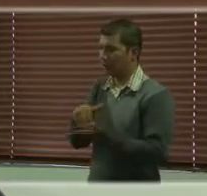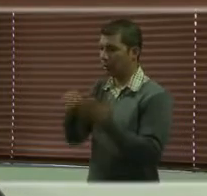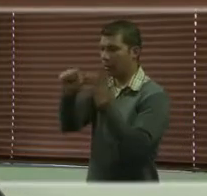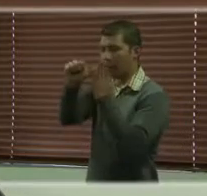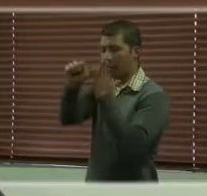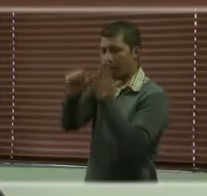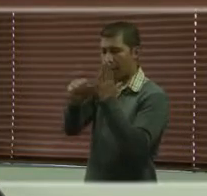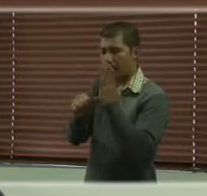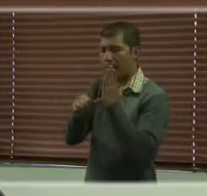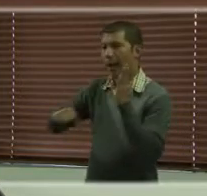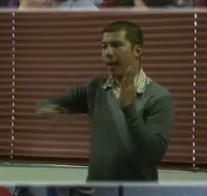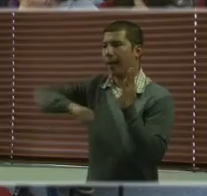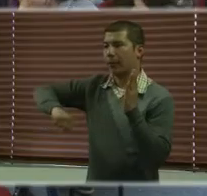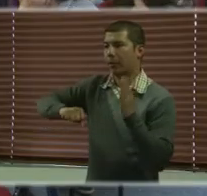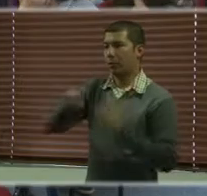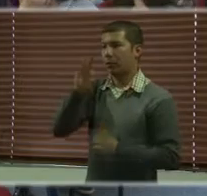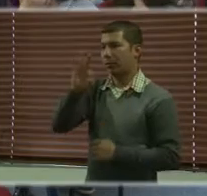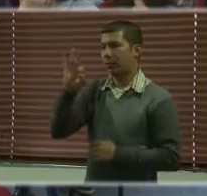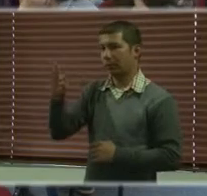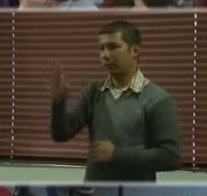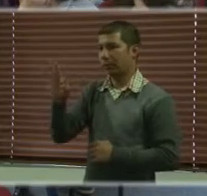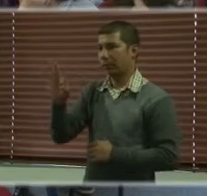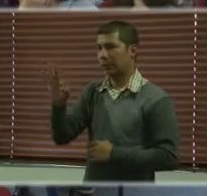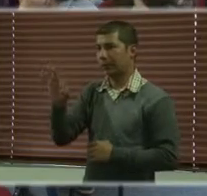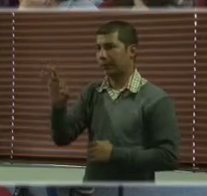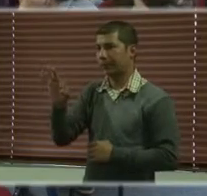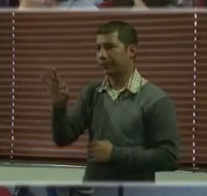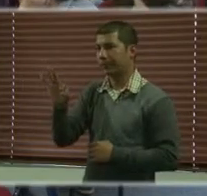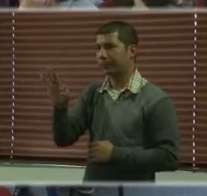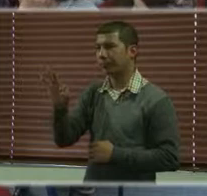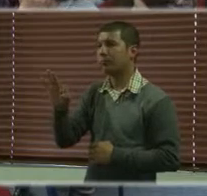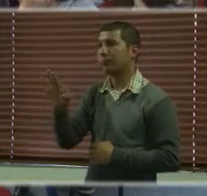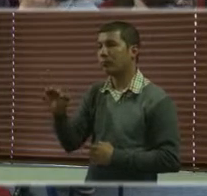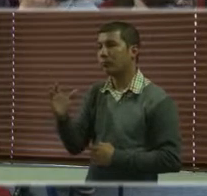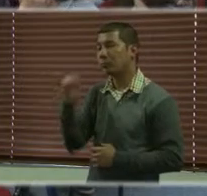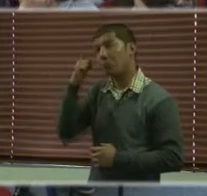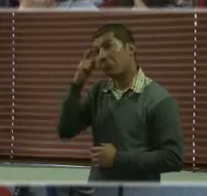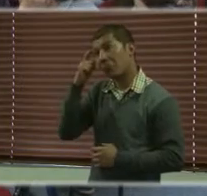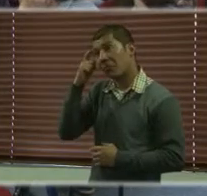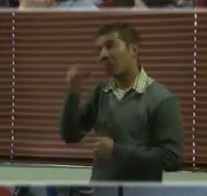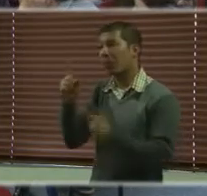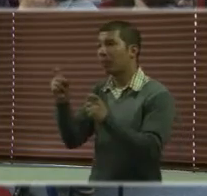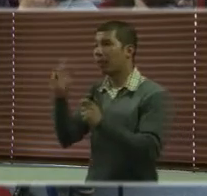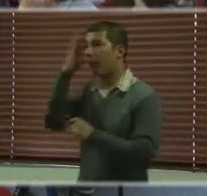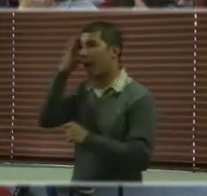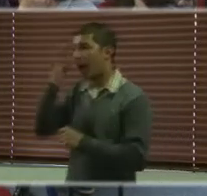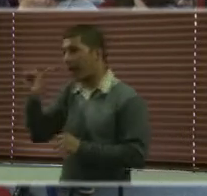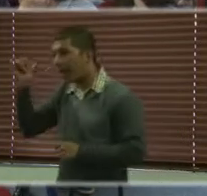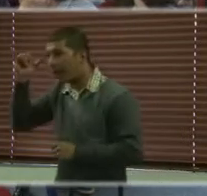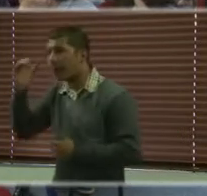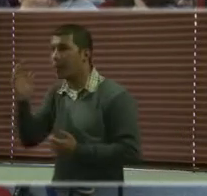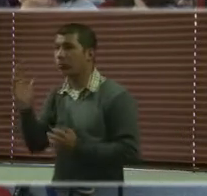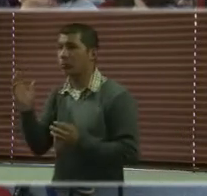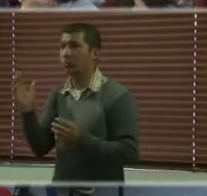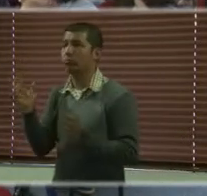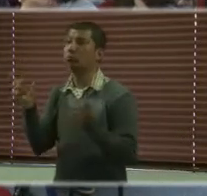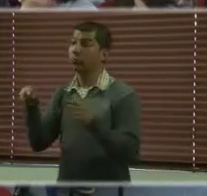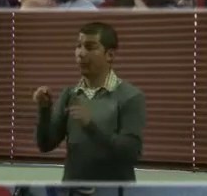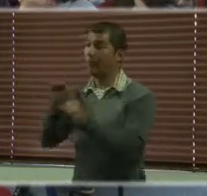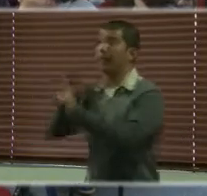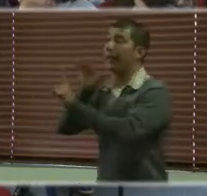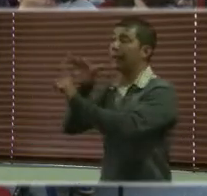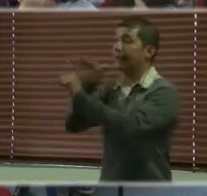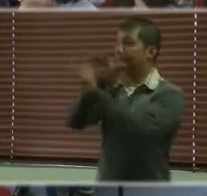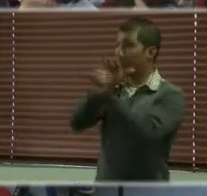yo creo que vale la pena no solo por por para fines académicos sino que también para fines de incidencia que ustedes